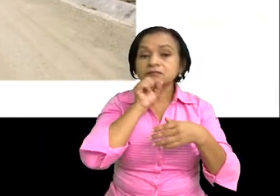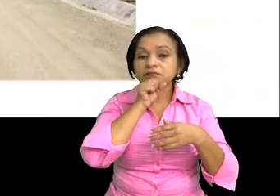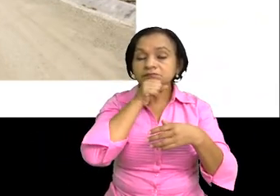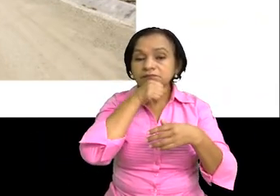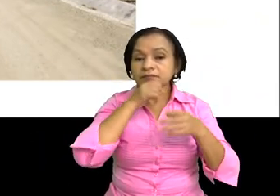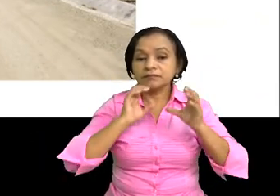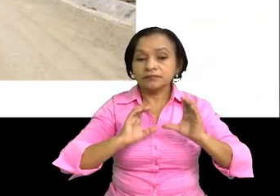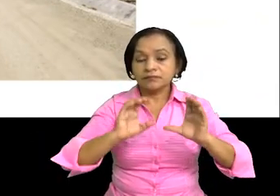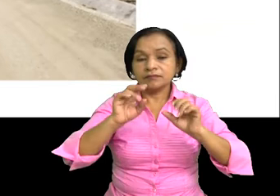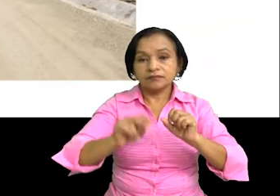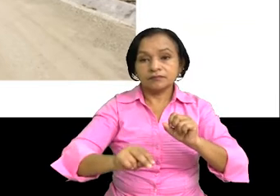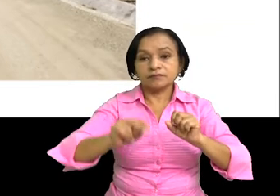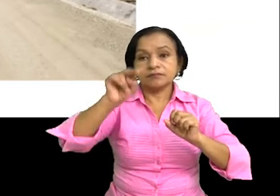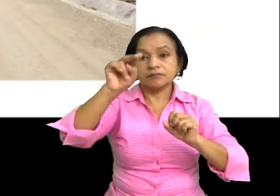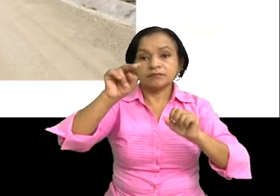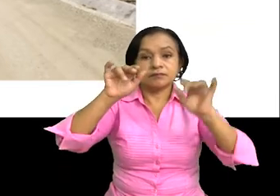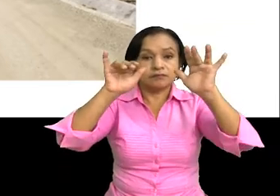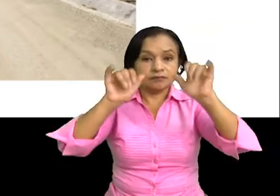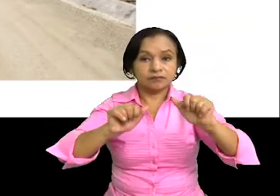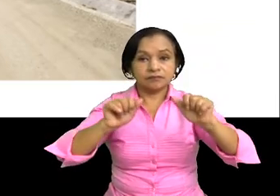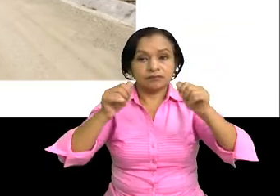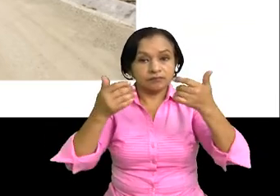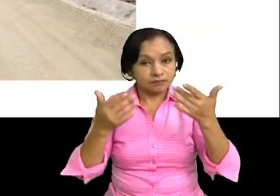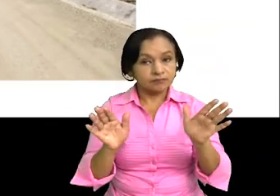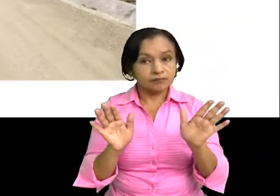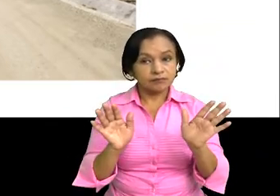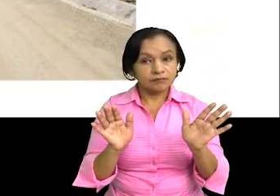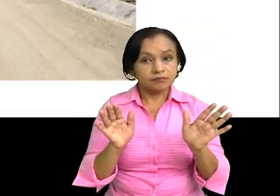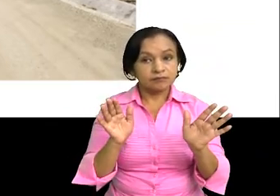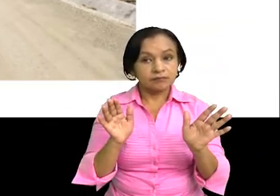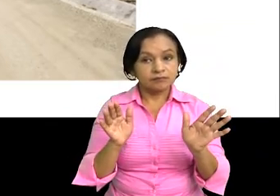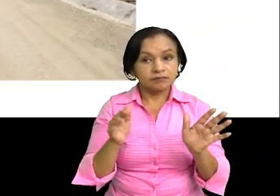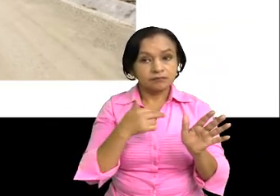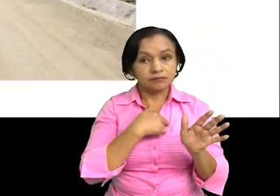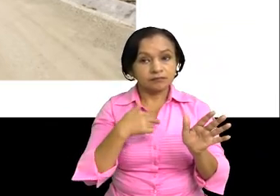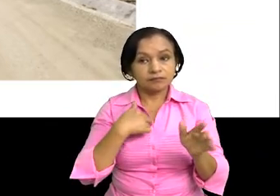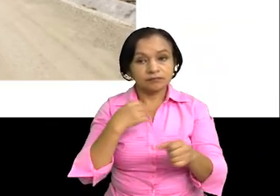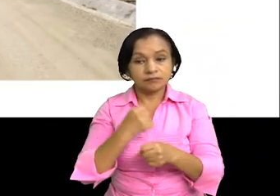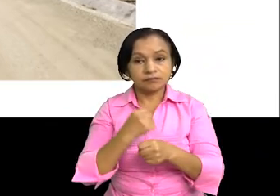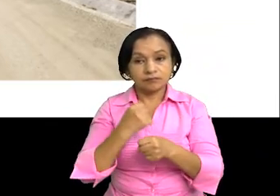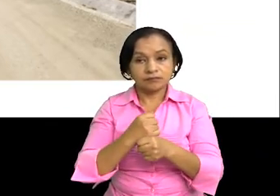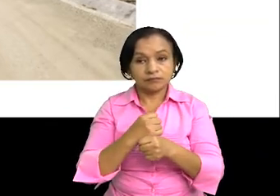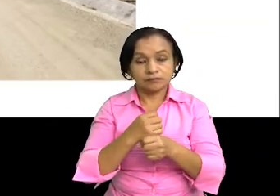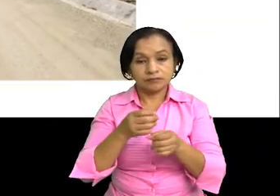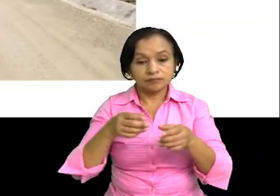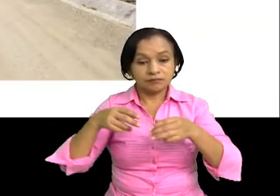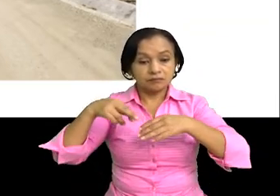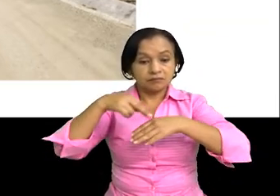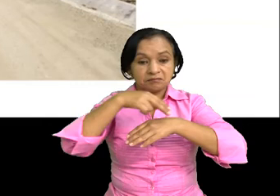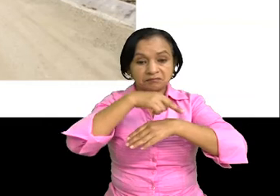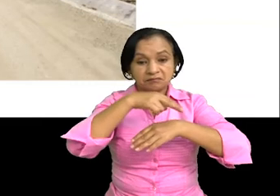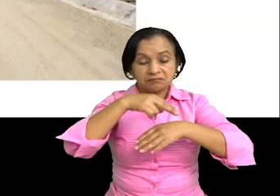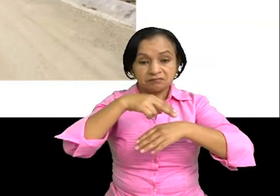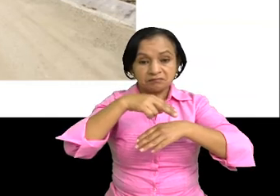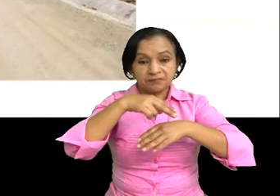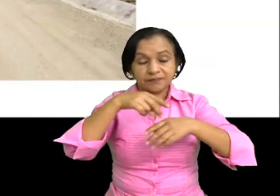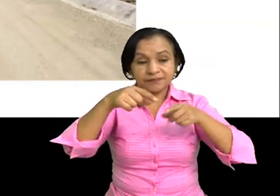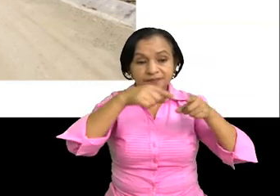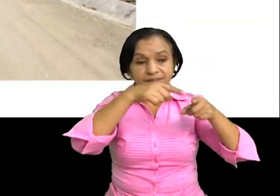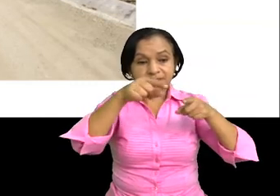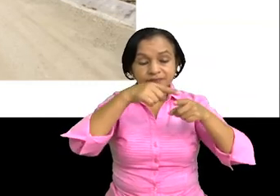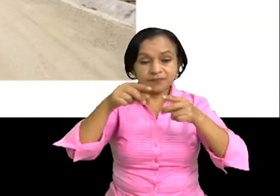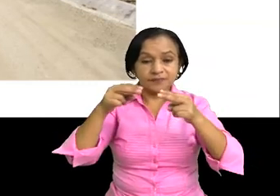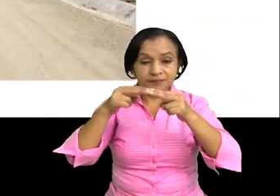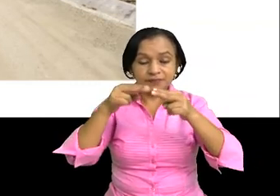¿Esto ya son obras entregadas? Esa es una obra de reparación de caminos intermunicipales,